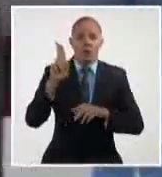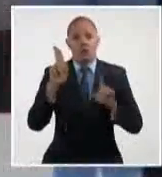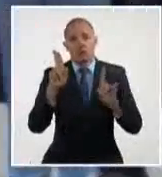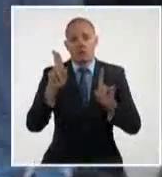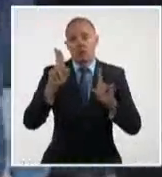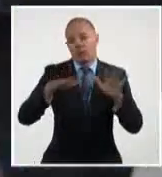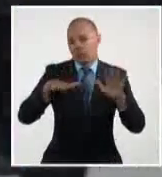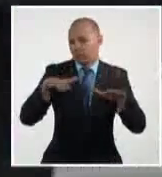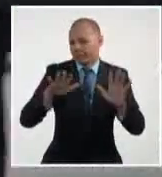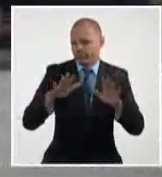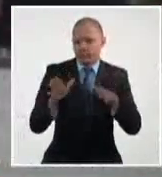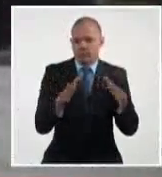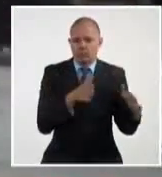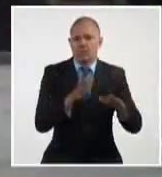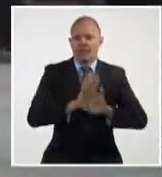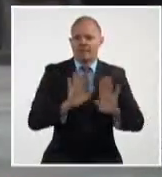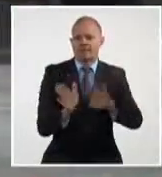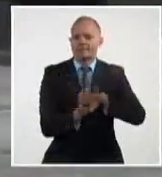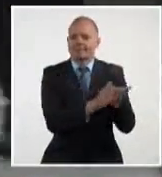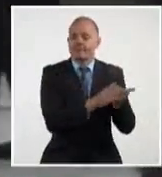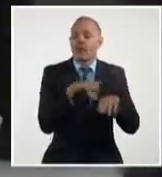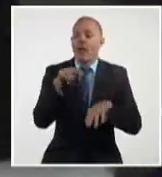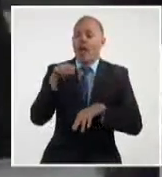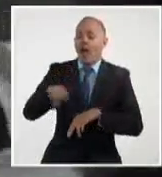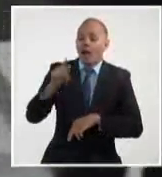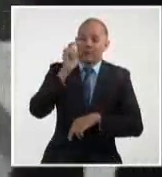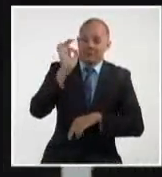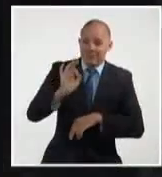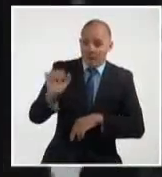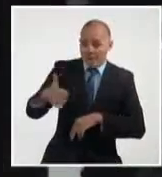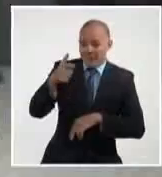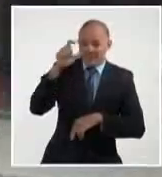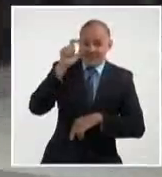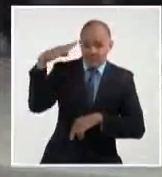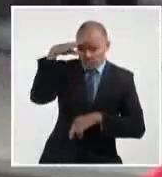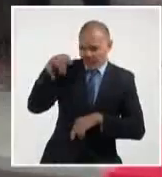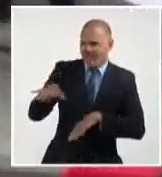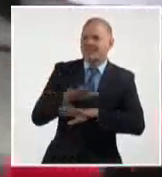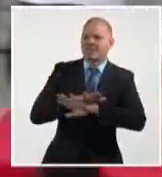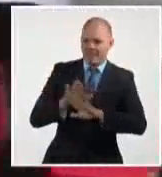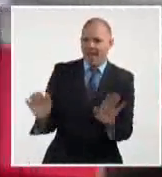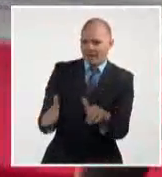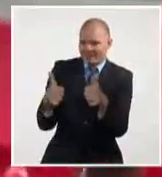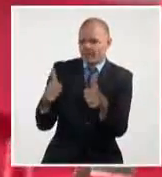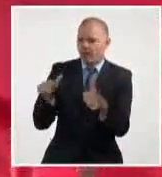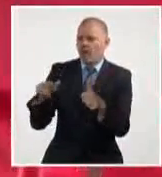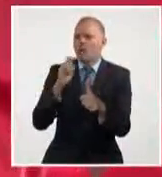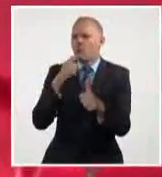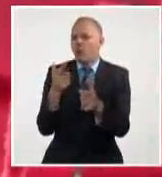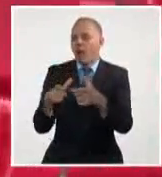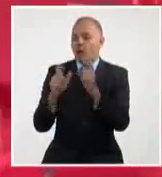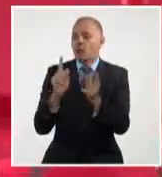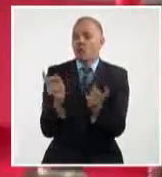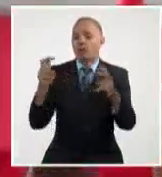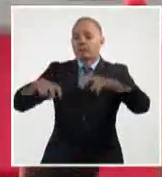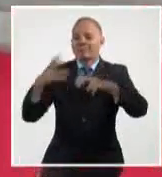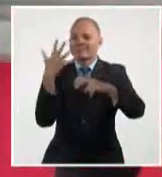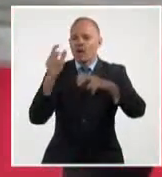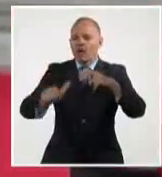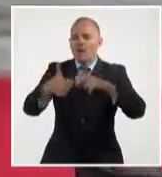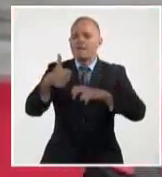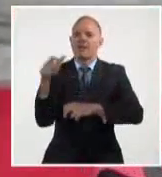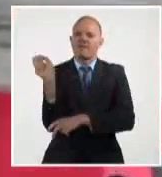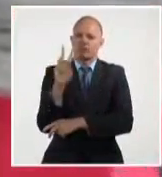la perspectiva de las relaciones con Venezuela y se ha reunido varias veces con el presidente Nicolás Maduro. Como resultado, crecen